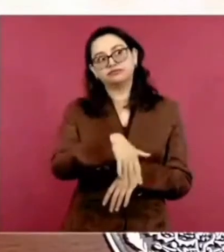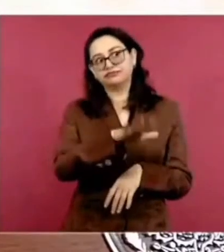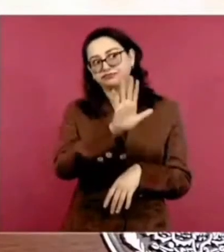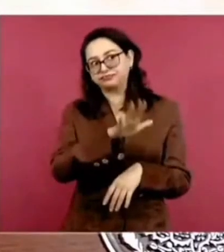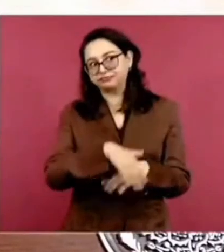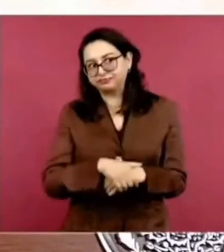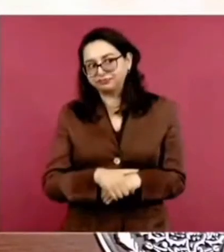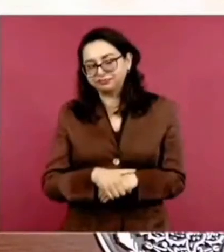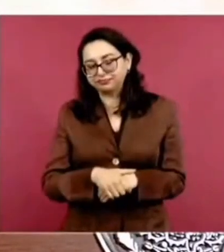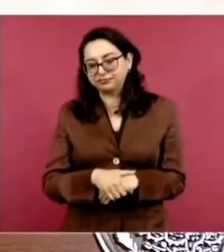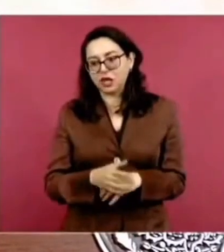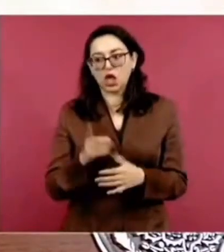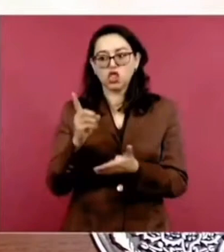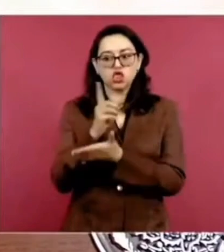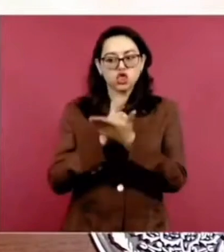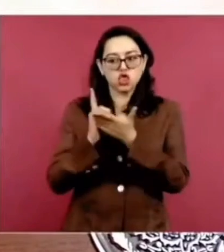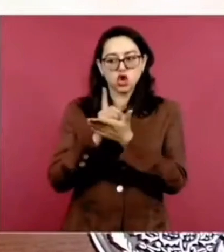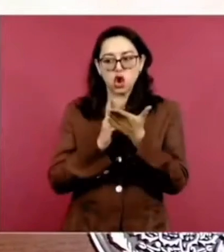a Estados Unidos.